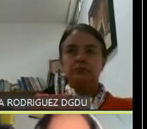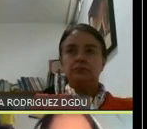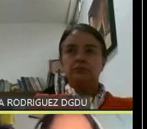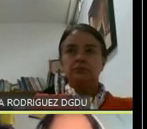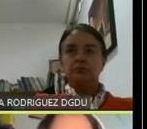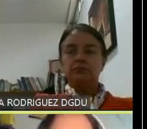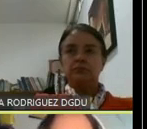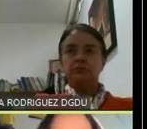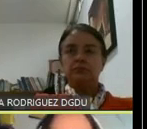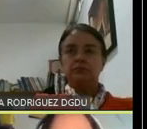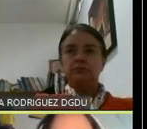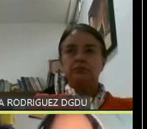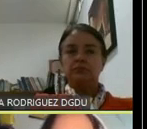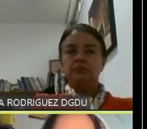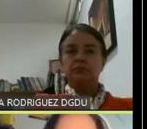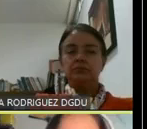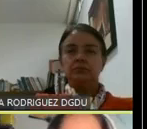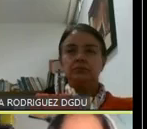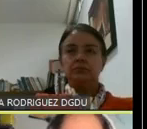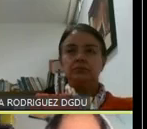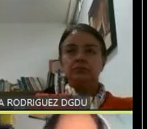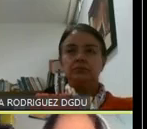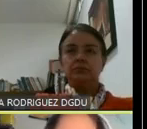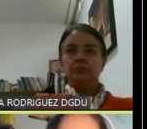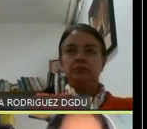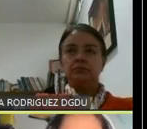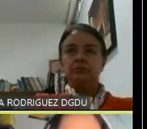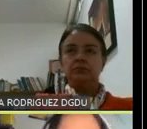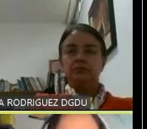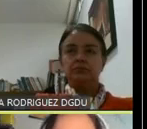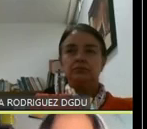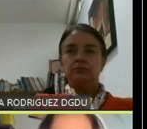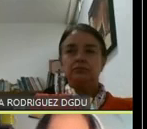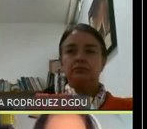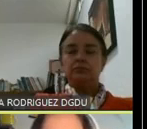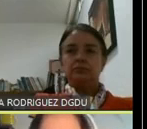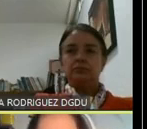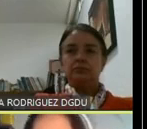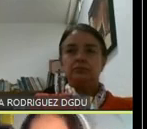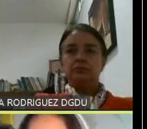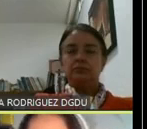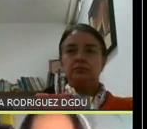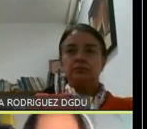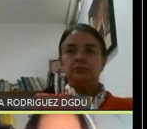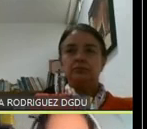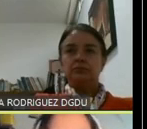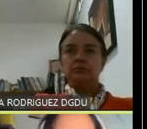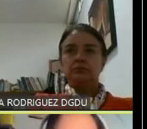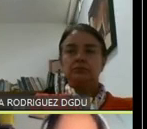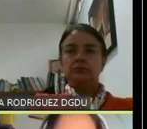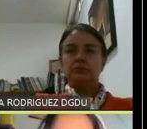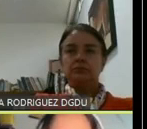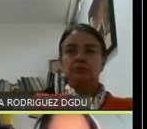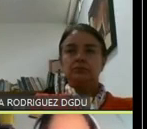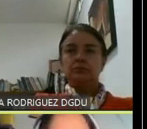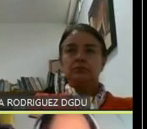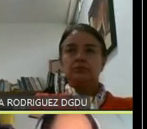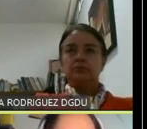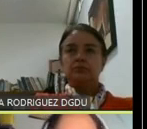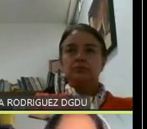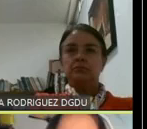podemos trabajar con ellos. Entonces, cuando el ligamento falla, lo que podemos hacer es fortalecer los músculos para que